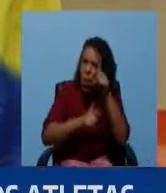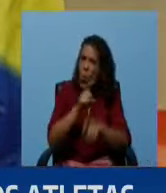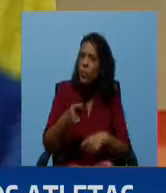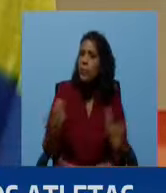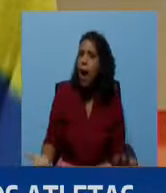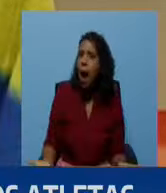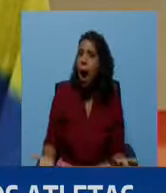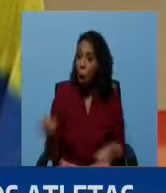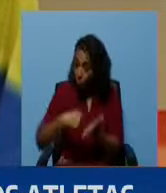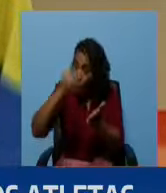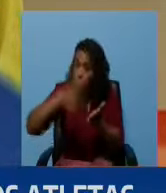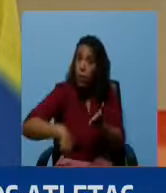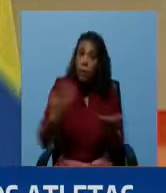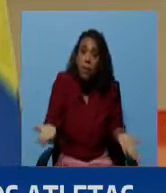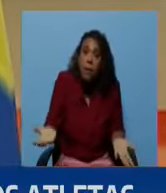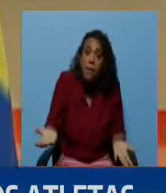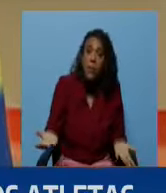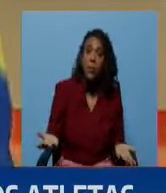Los contratemos.